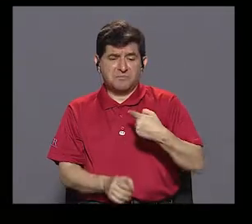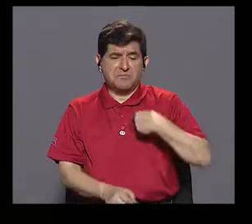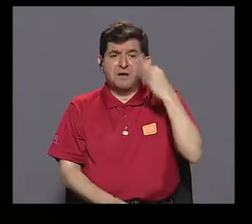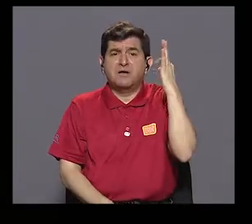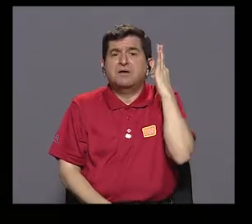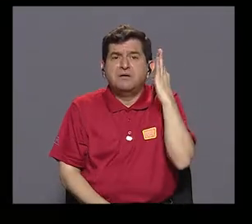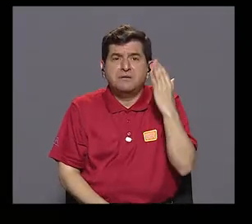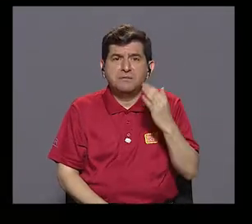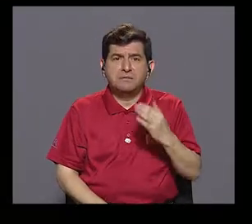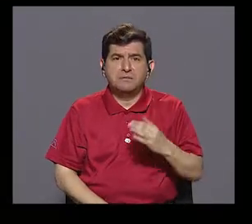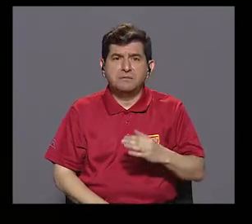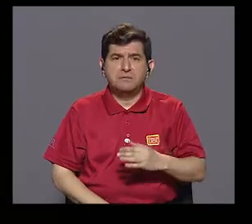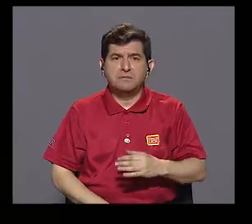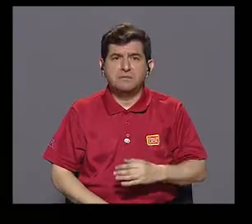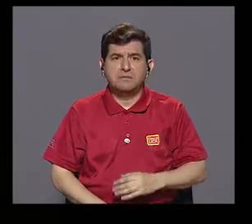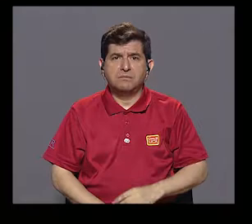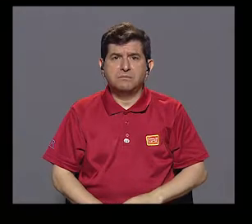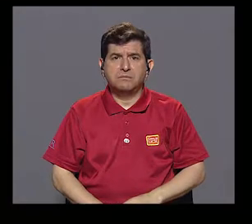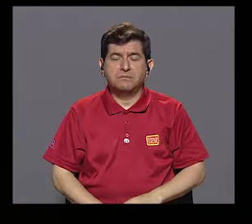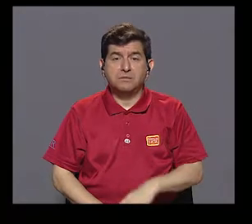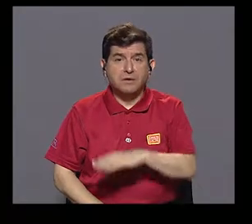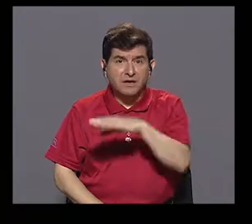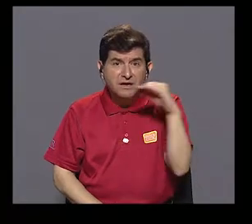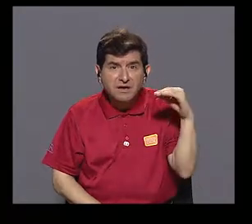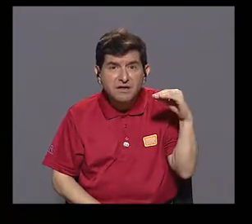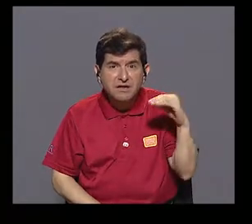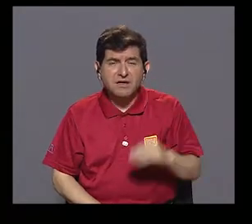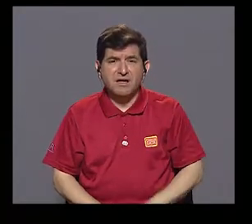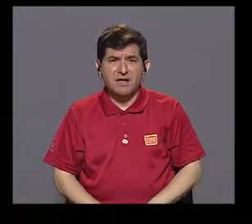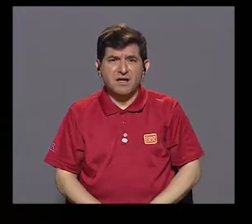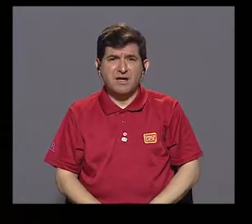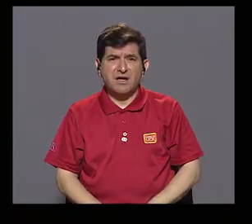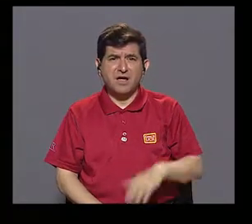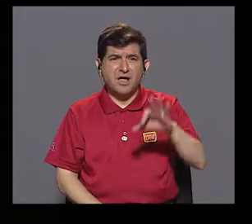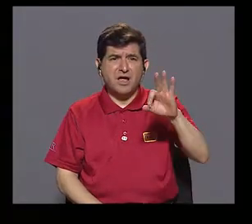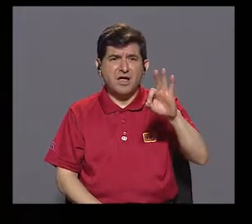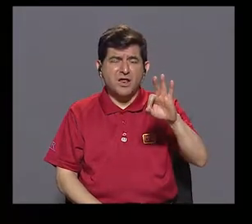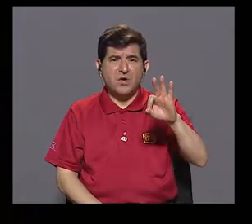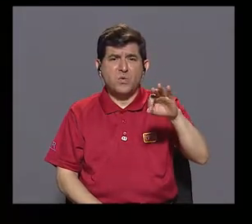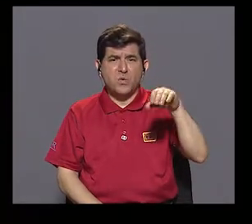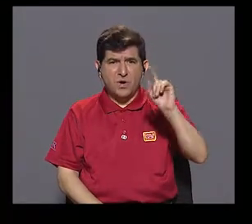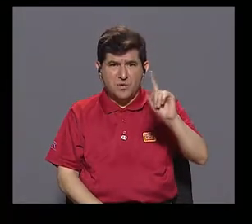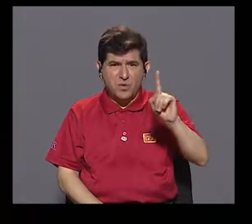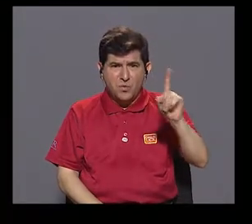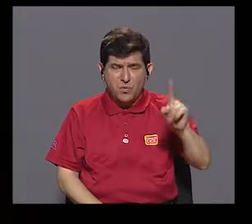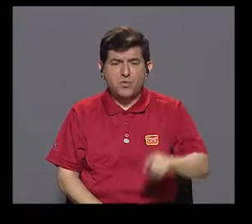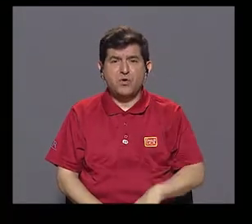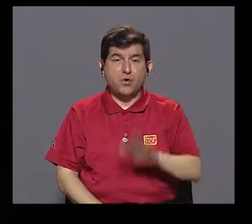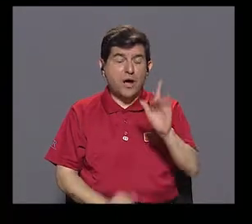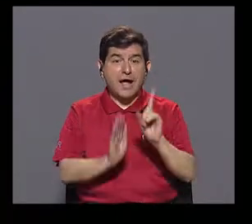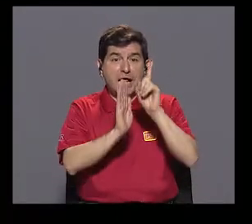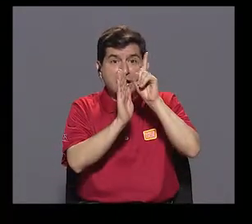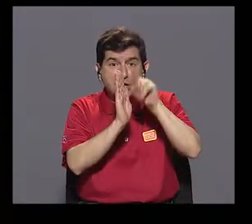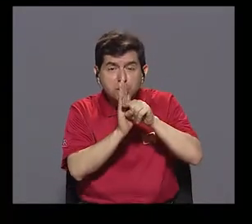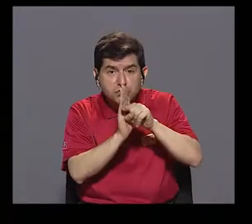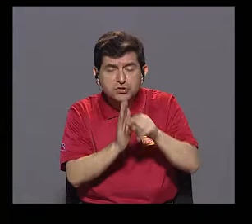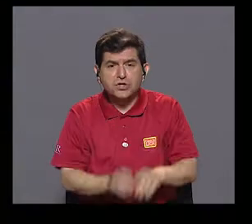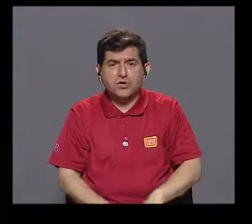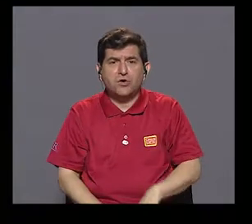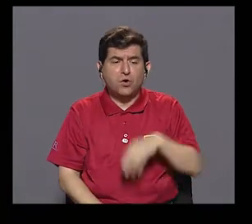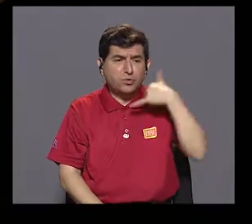ser mujeres. Y resulta que en el 911 cada